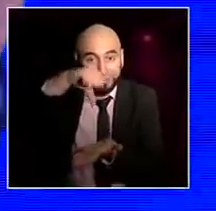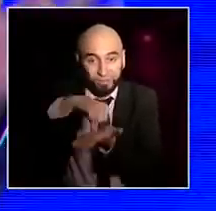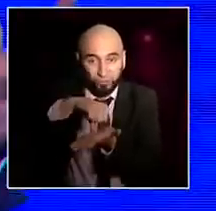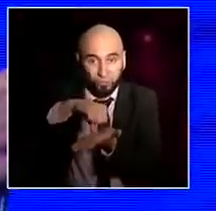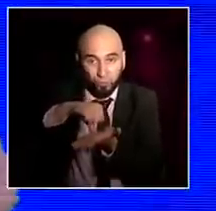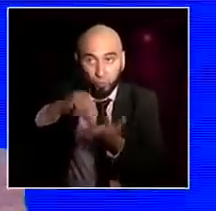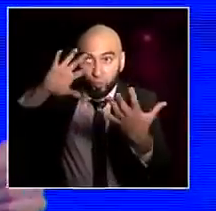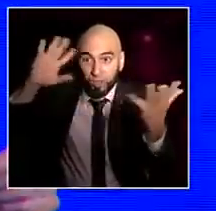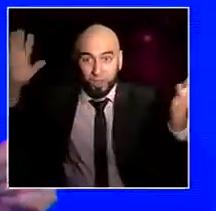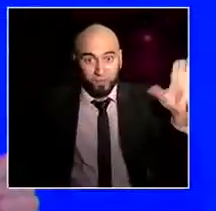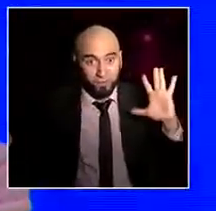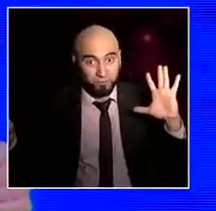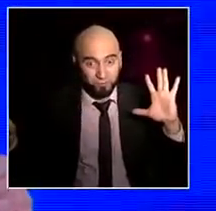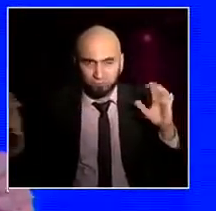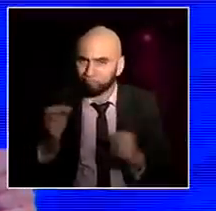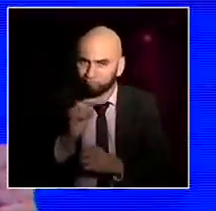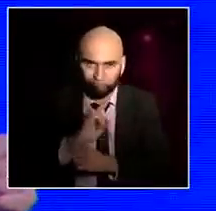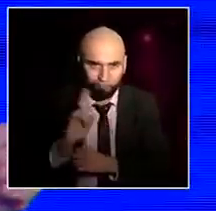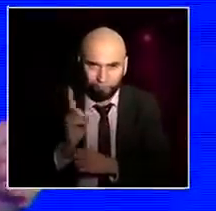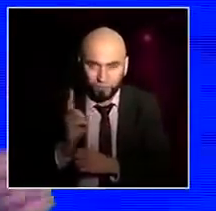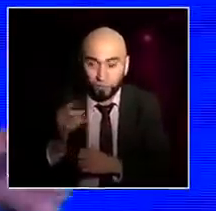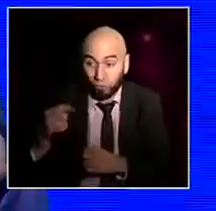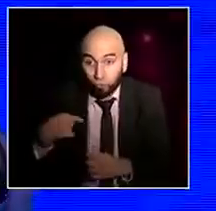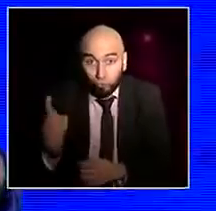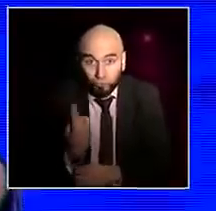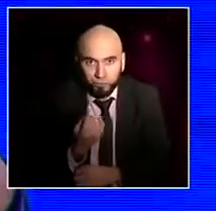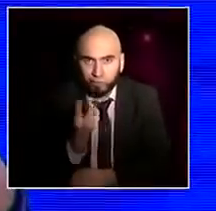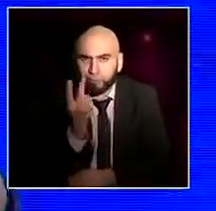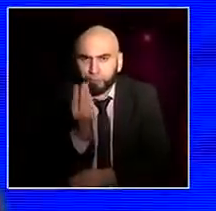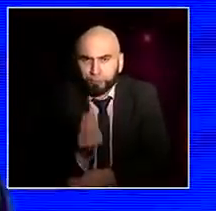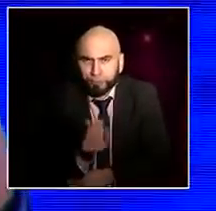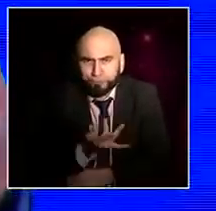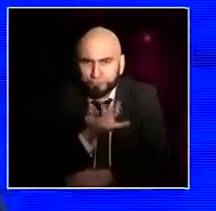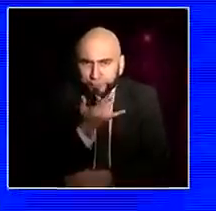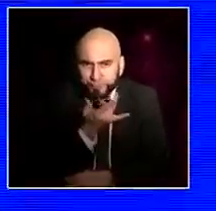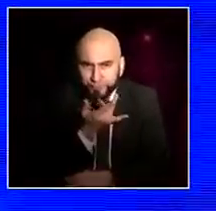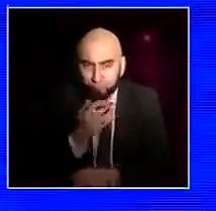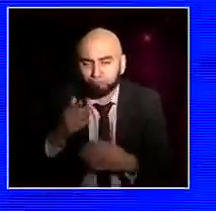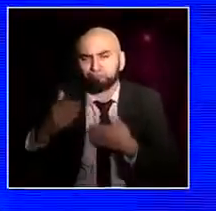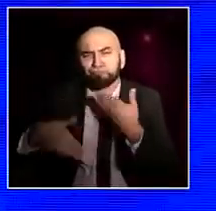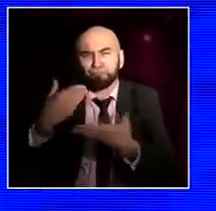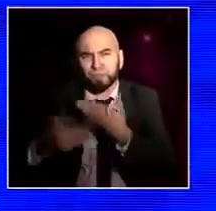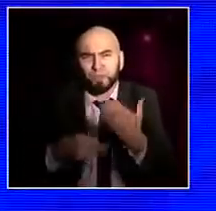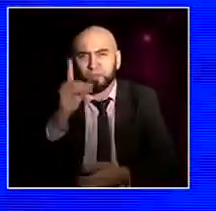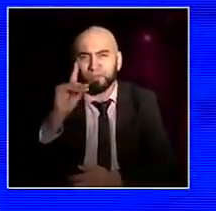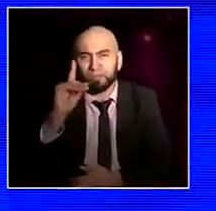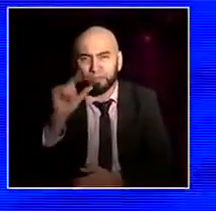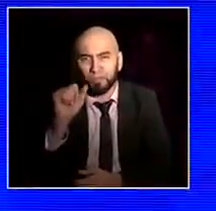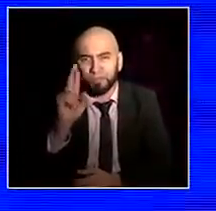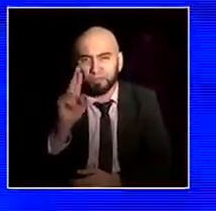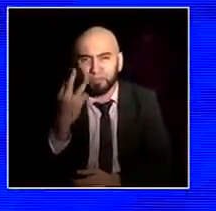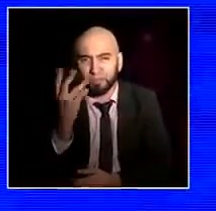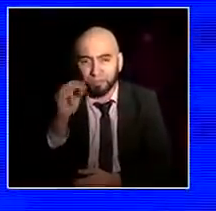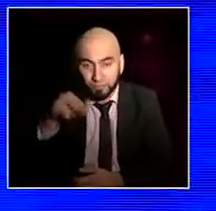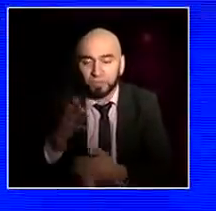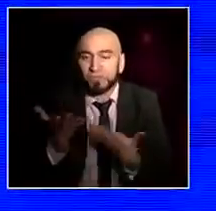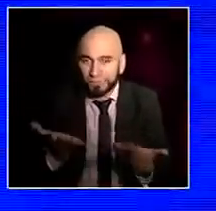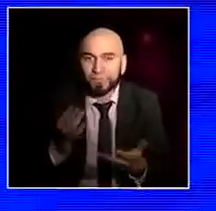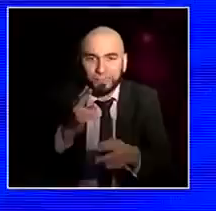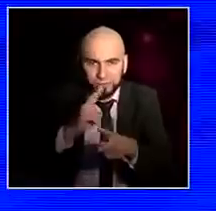flotando en el abismo del universo. Y después Darwin, que por supuesto hizo su fundación de